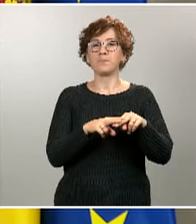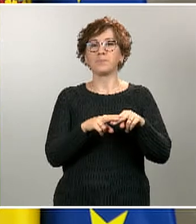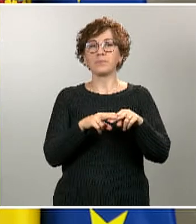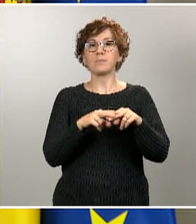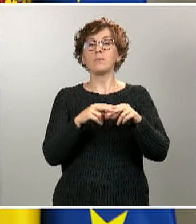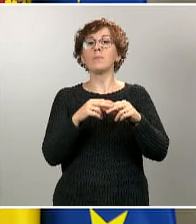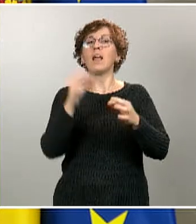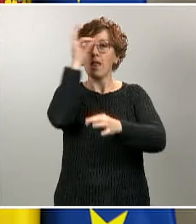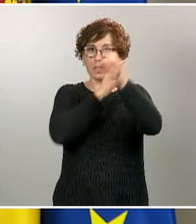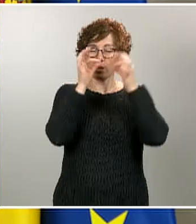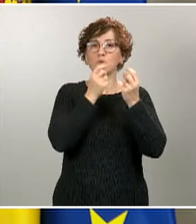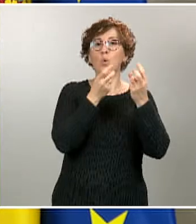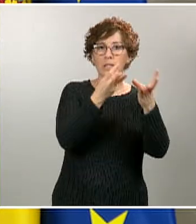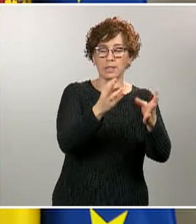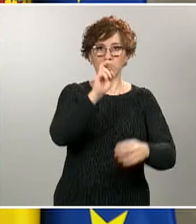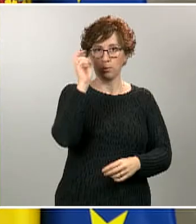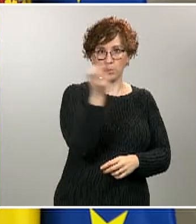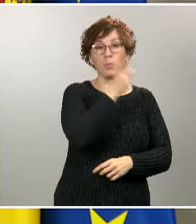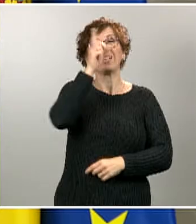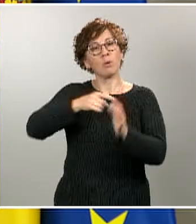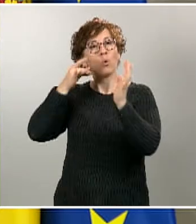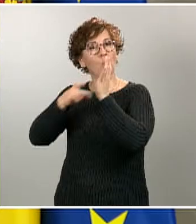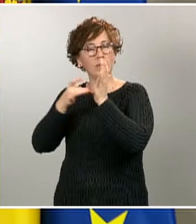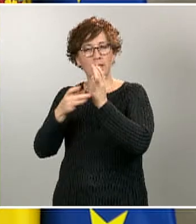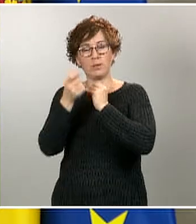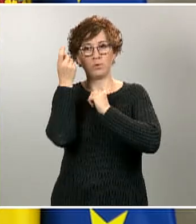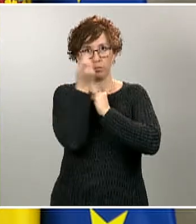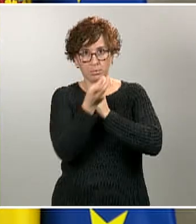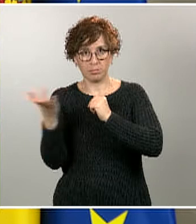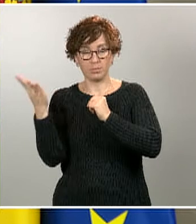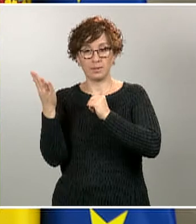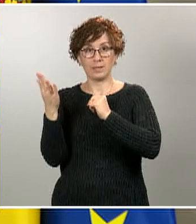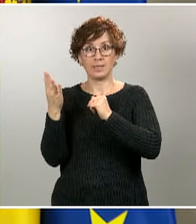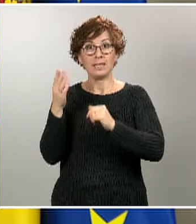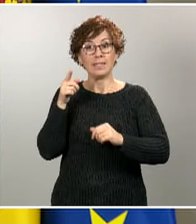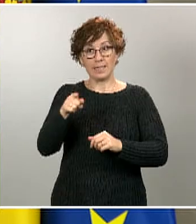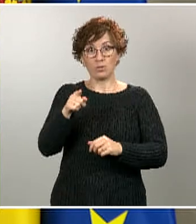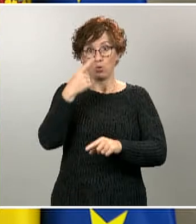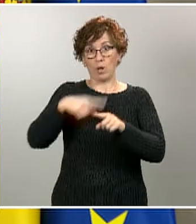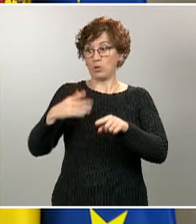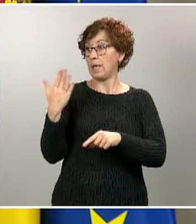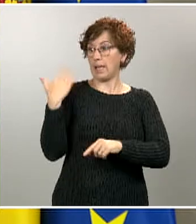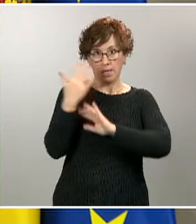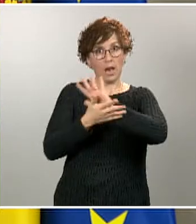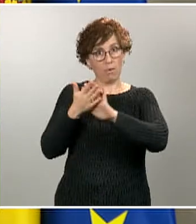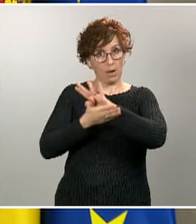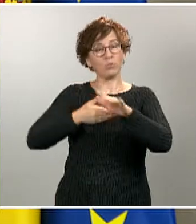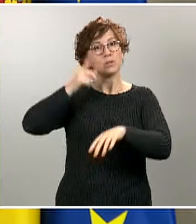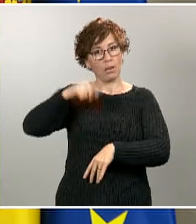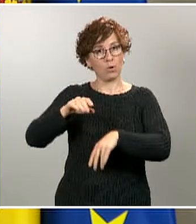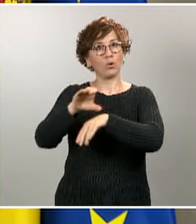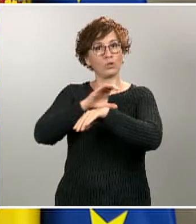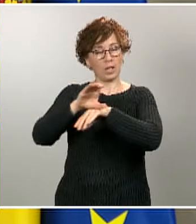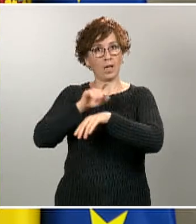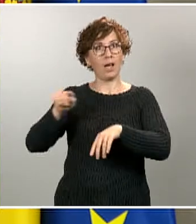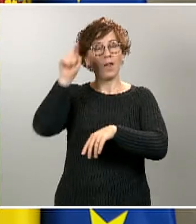mucho la solidez de los datos. Esto también fue un punto, por cierto, que tratamos ayer con los consejeros de las comunidades autónomas. La información epidemiológica disponible